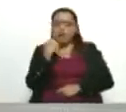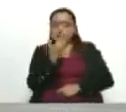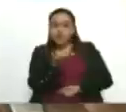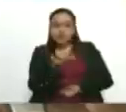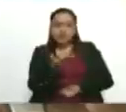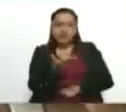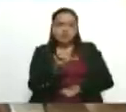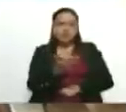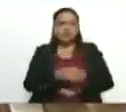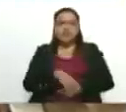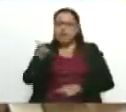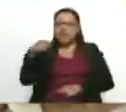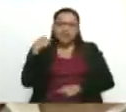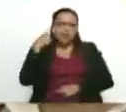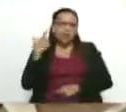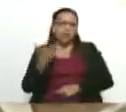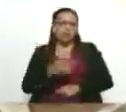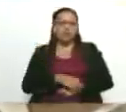loco